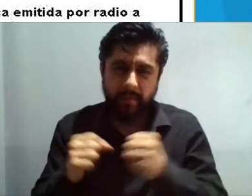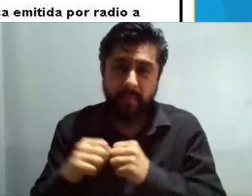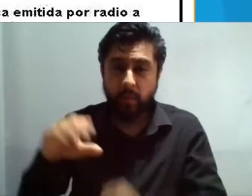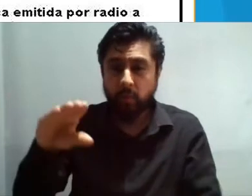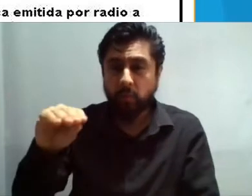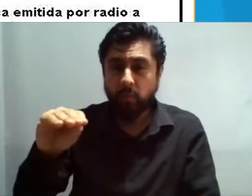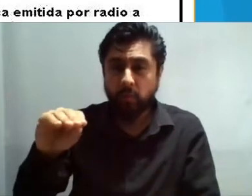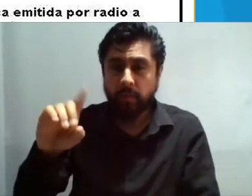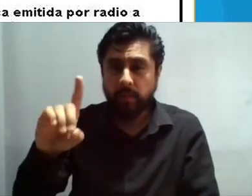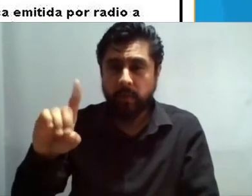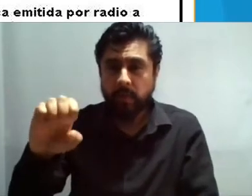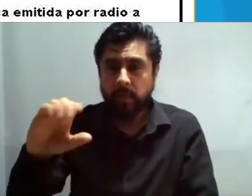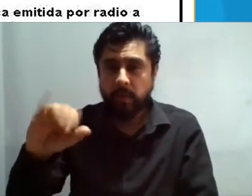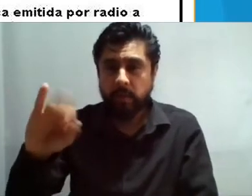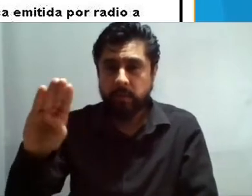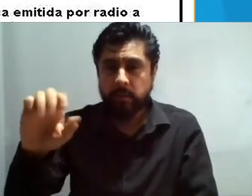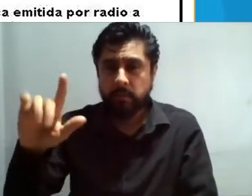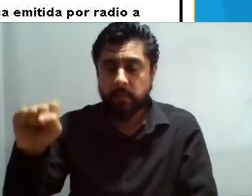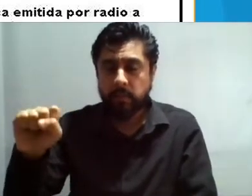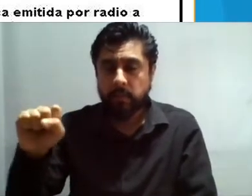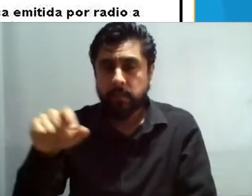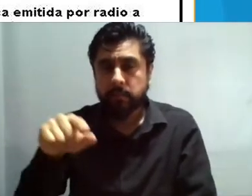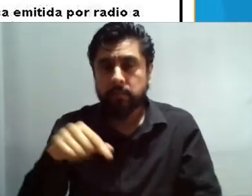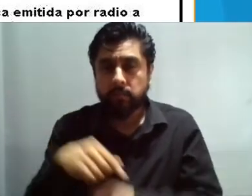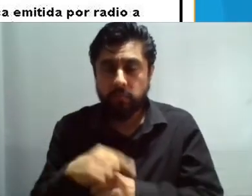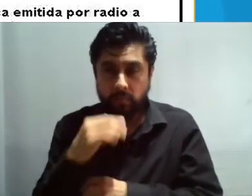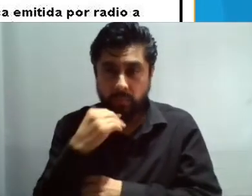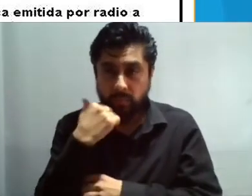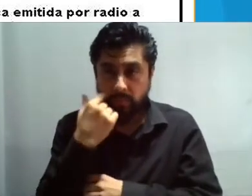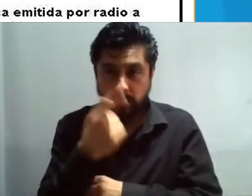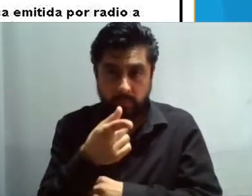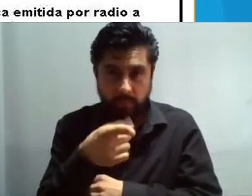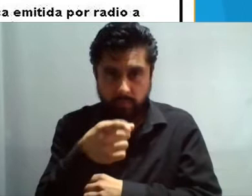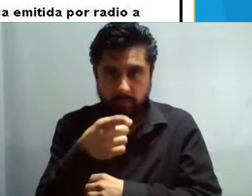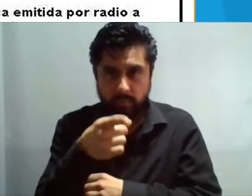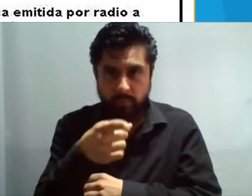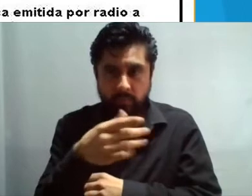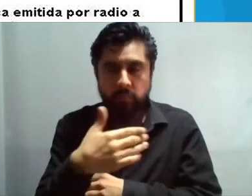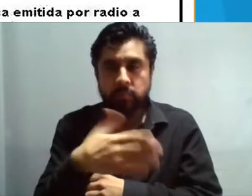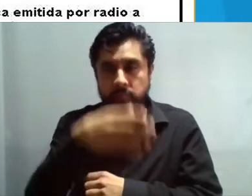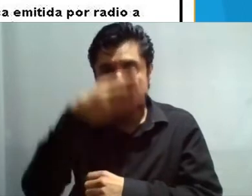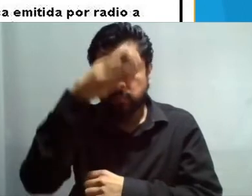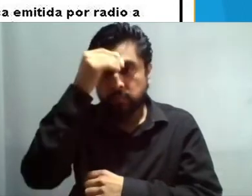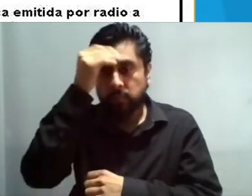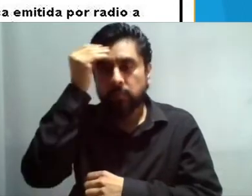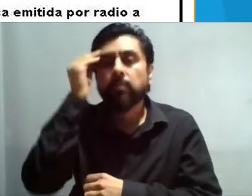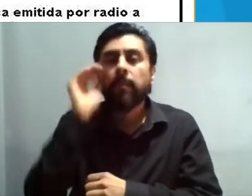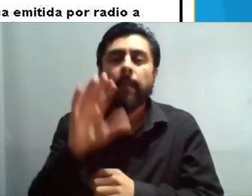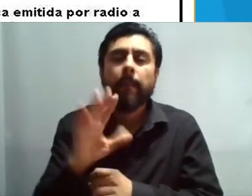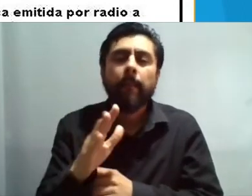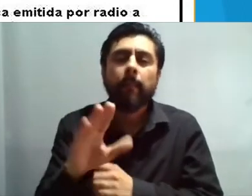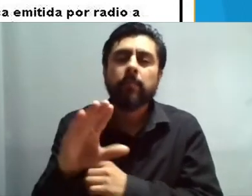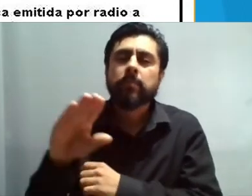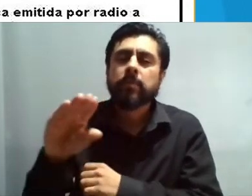decibeles. Ahora, ¿qué es lo que yo me gustaría que nos lleváramos? Uno podría decir, bueno, de 60 decibeles